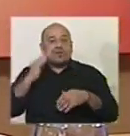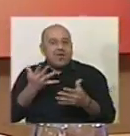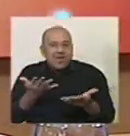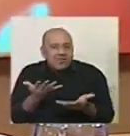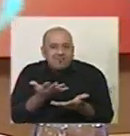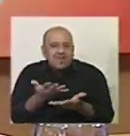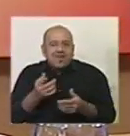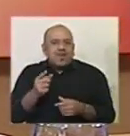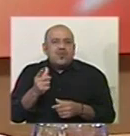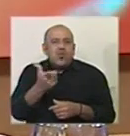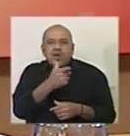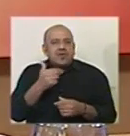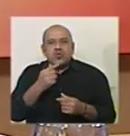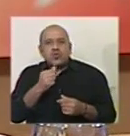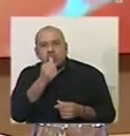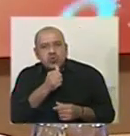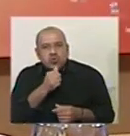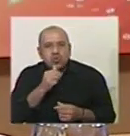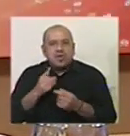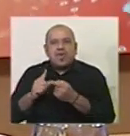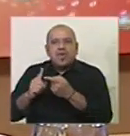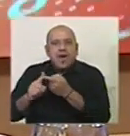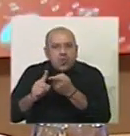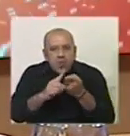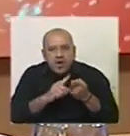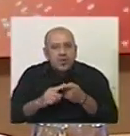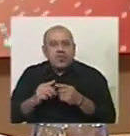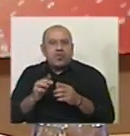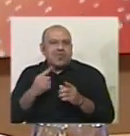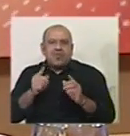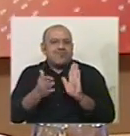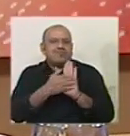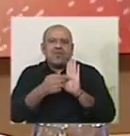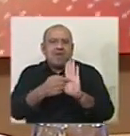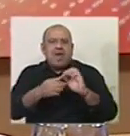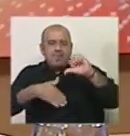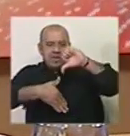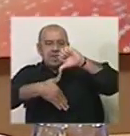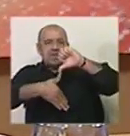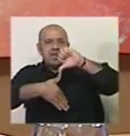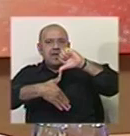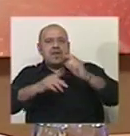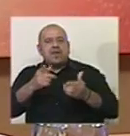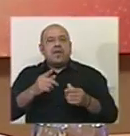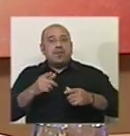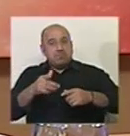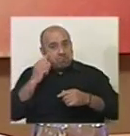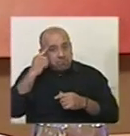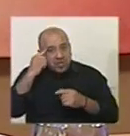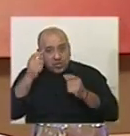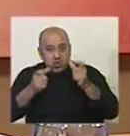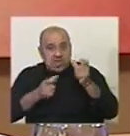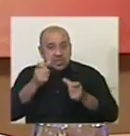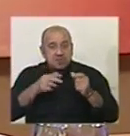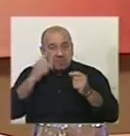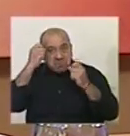un documento muy interesante de 20 analistas, expertos, intelectuales de América Latina, entre ellos Enrique Iglesias, 4 uruguayos,